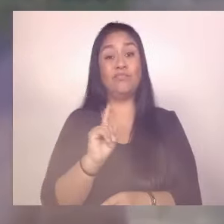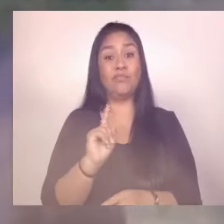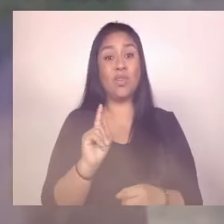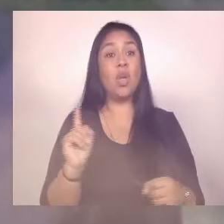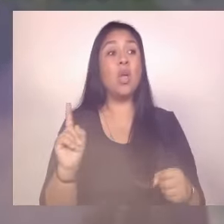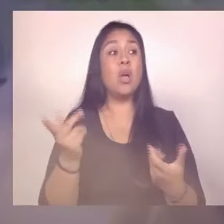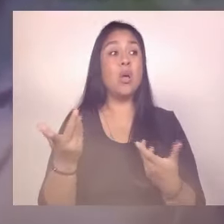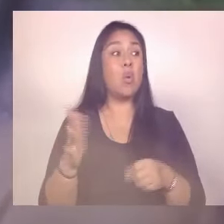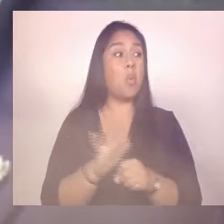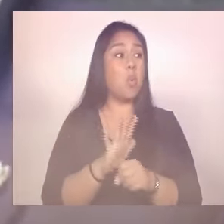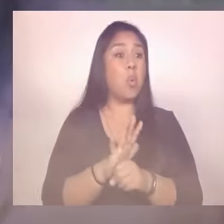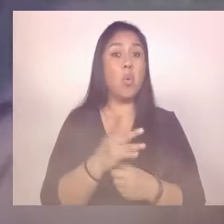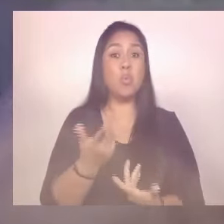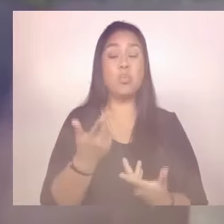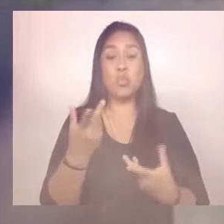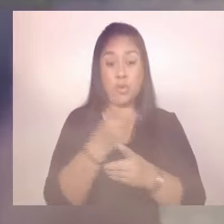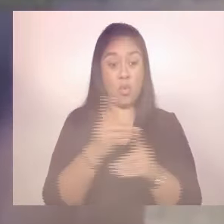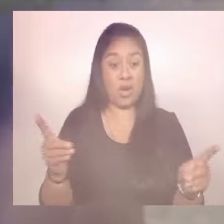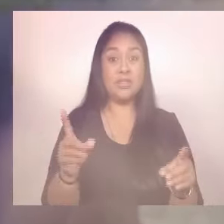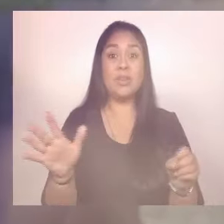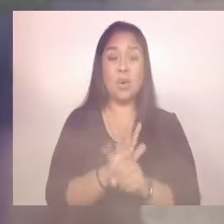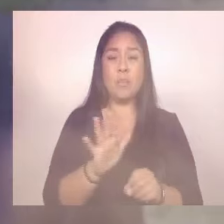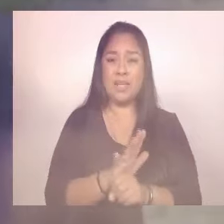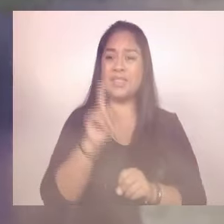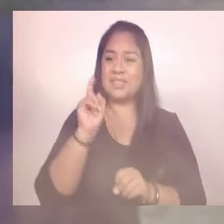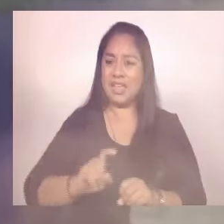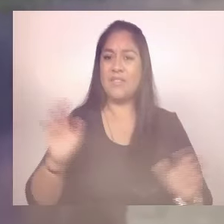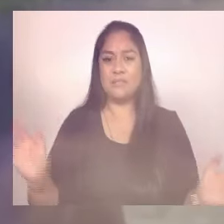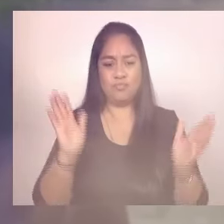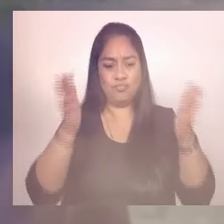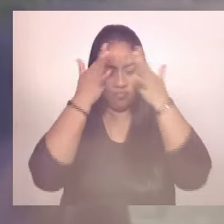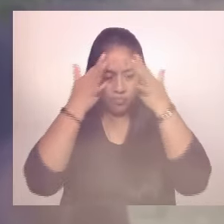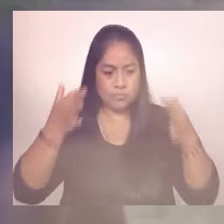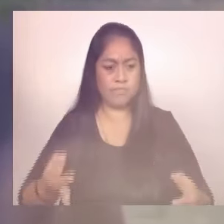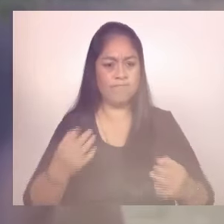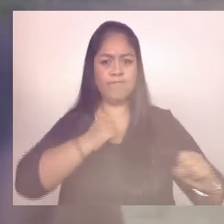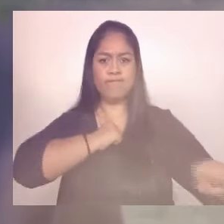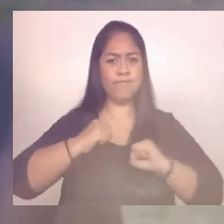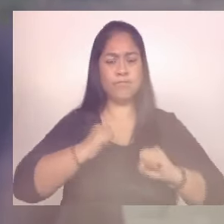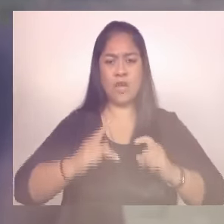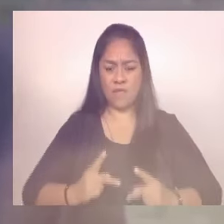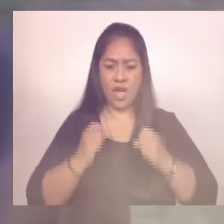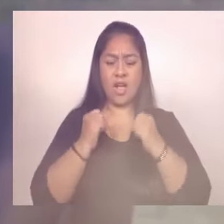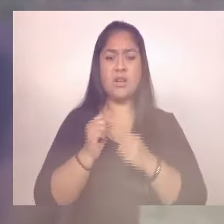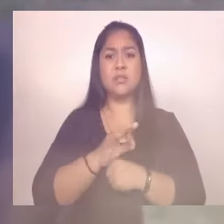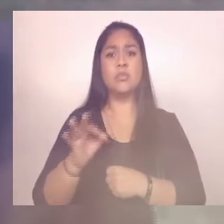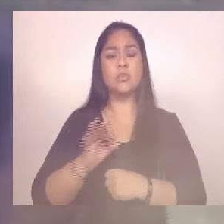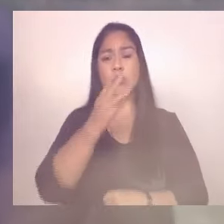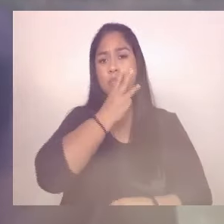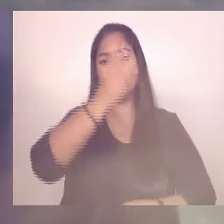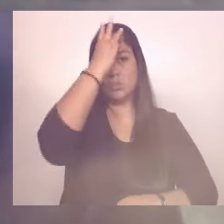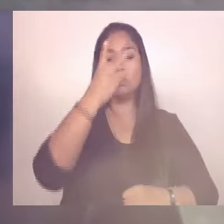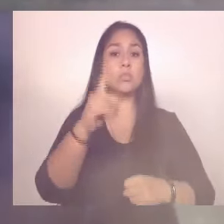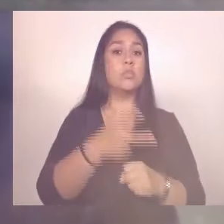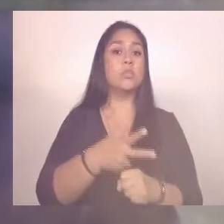no estaría completa, no podría existir sin el impulso decidido y valiente de los pueblos mayas